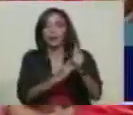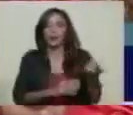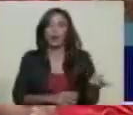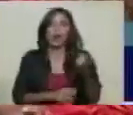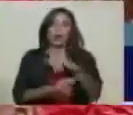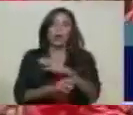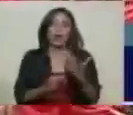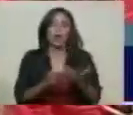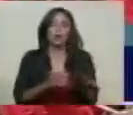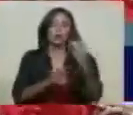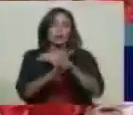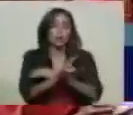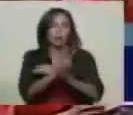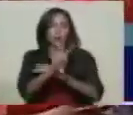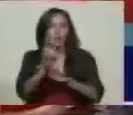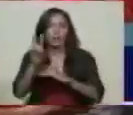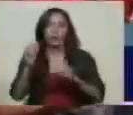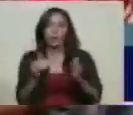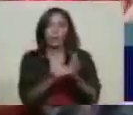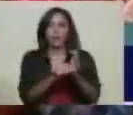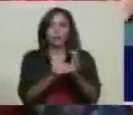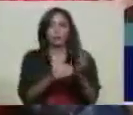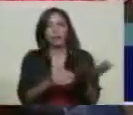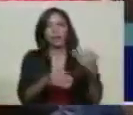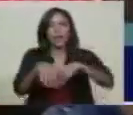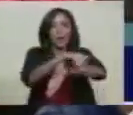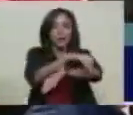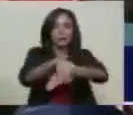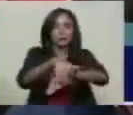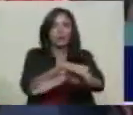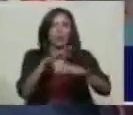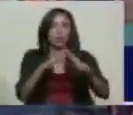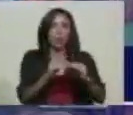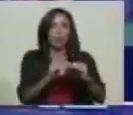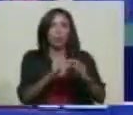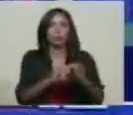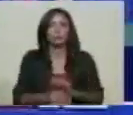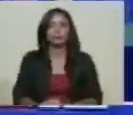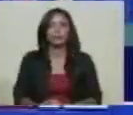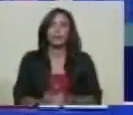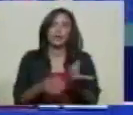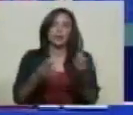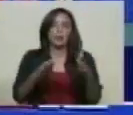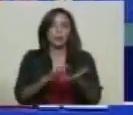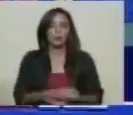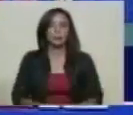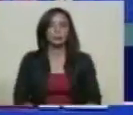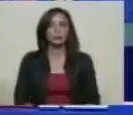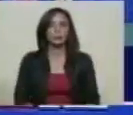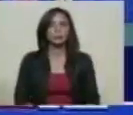242, 242.000. Un poquito más, un poquito menos.